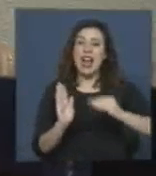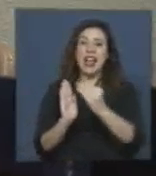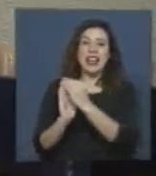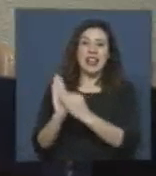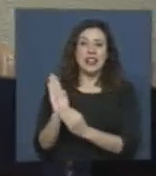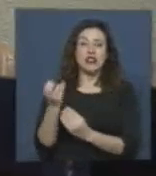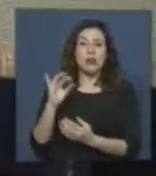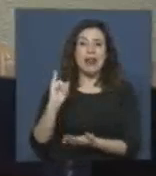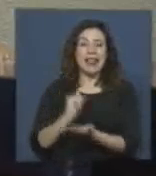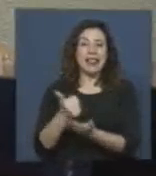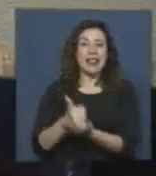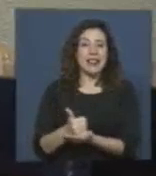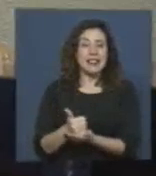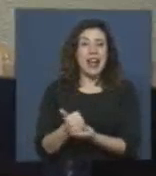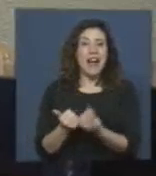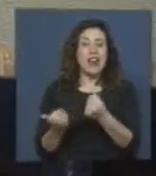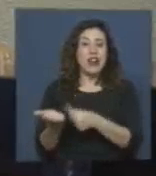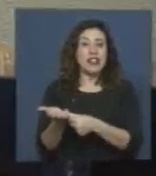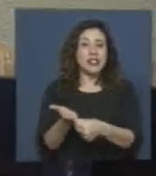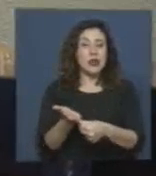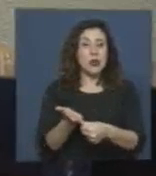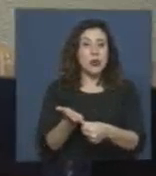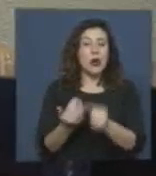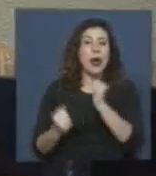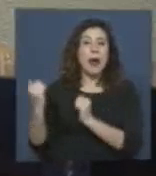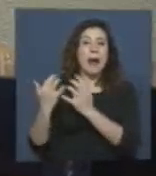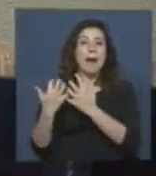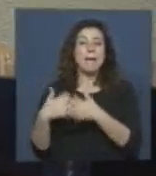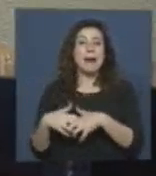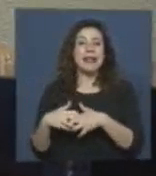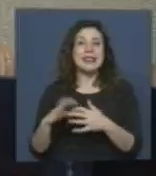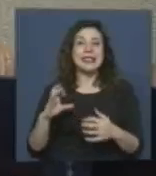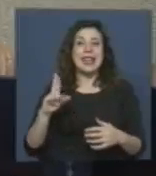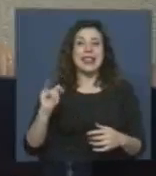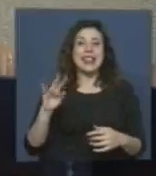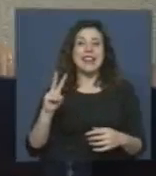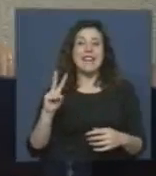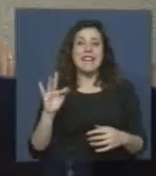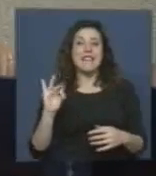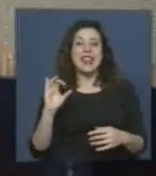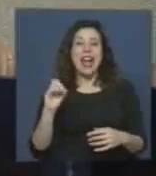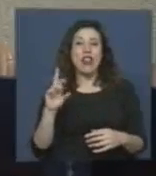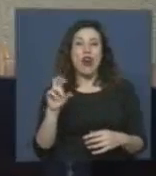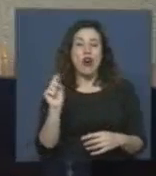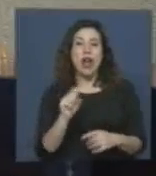de la Superintendencia de Valores y Seguros a las empresas certificadoras que hayan acreditado a una